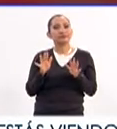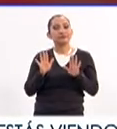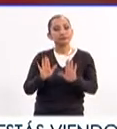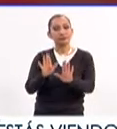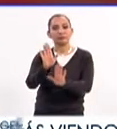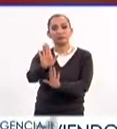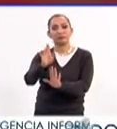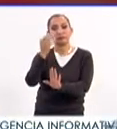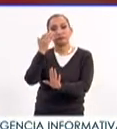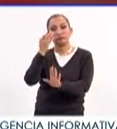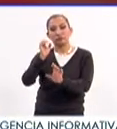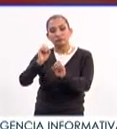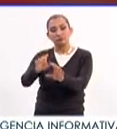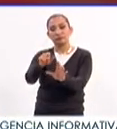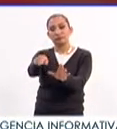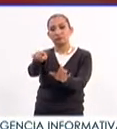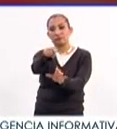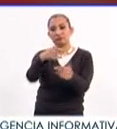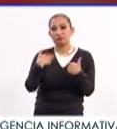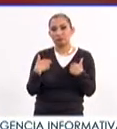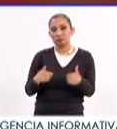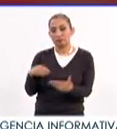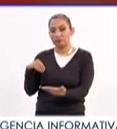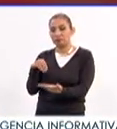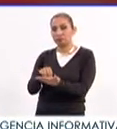su lugar al humanismo